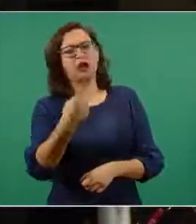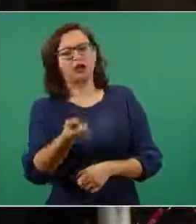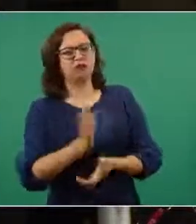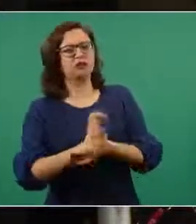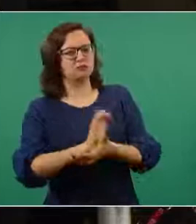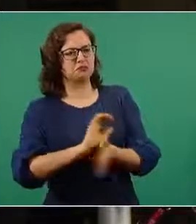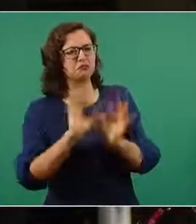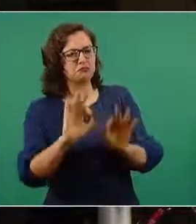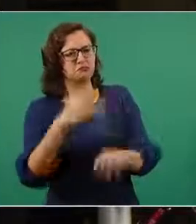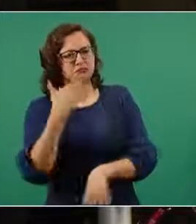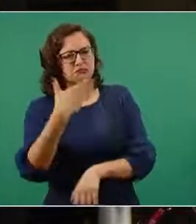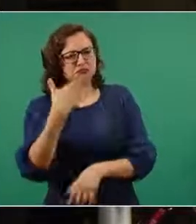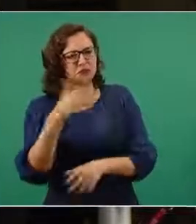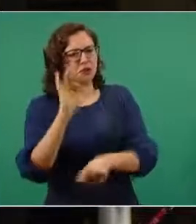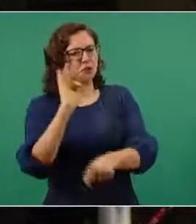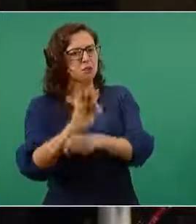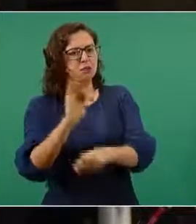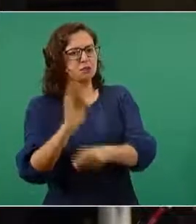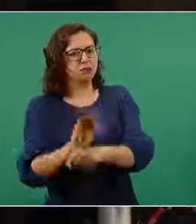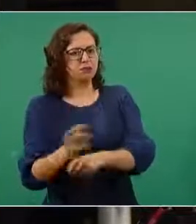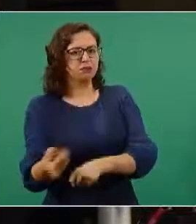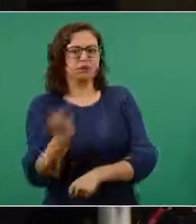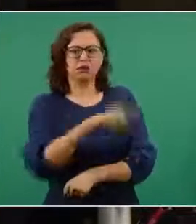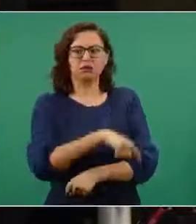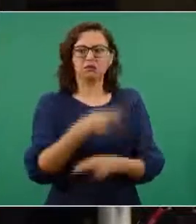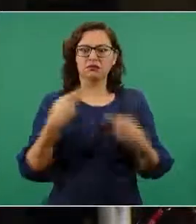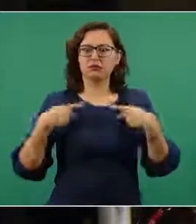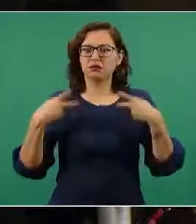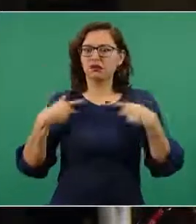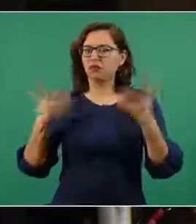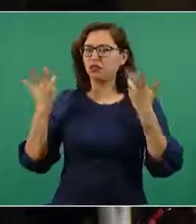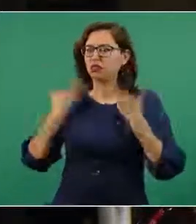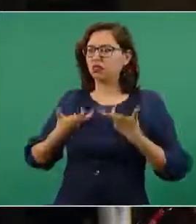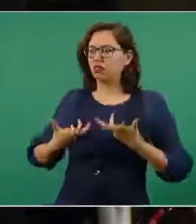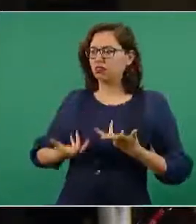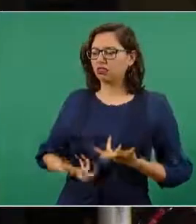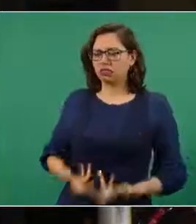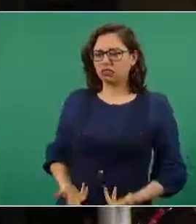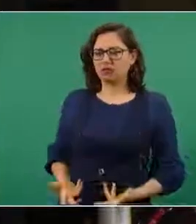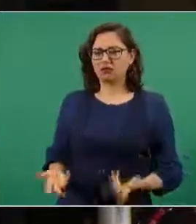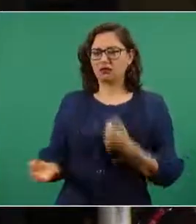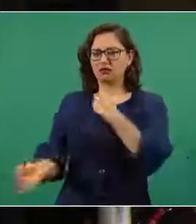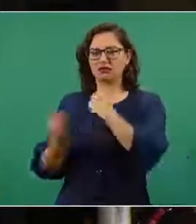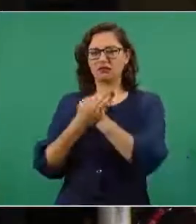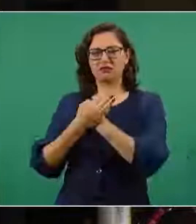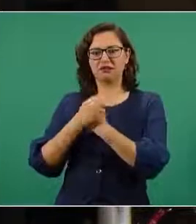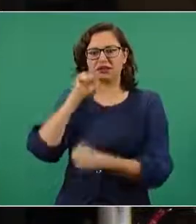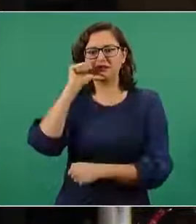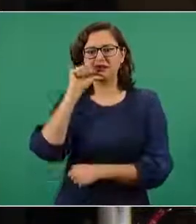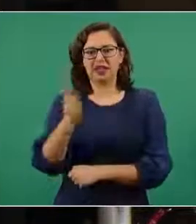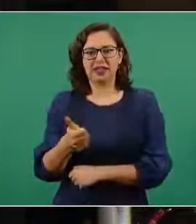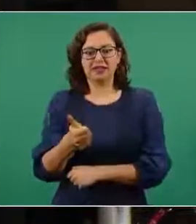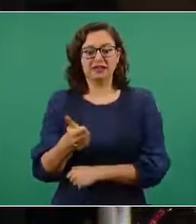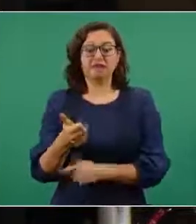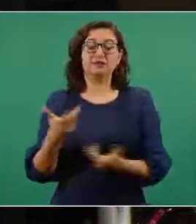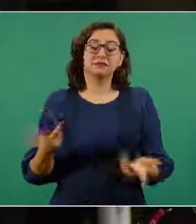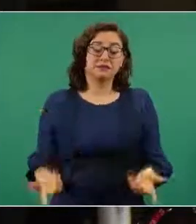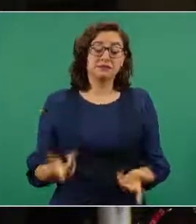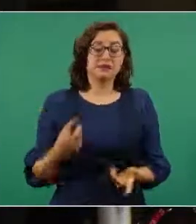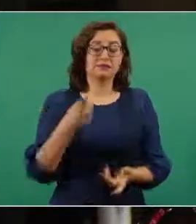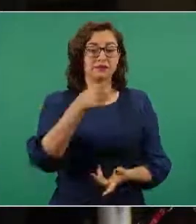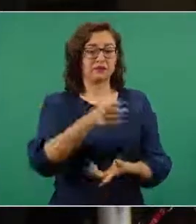ofendido, no a las personas que han puesto las denuncias. Y precisamente las personas que los han ofendido son